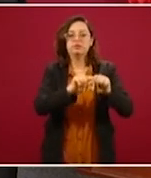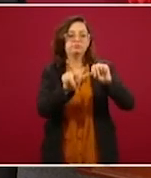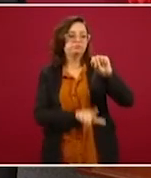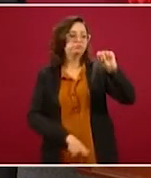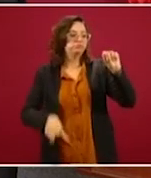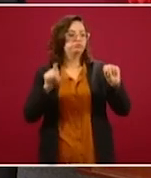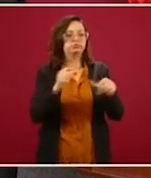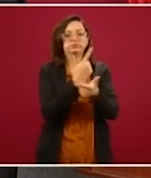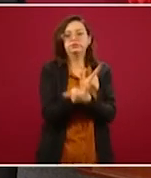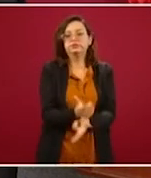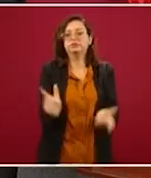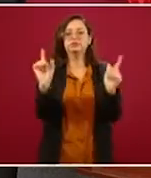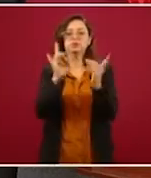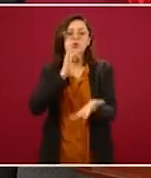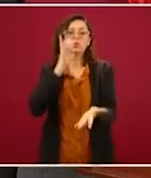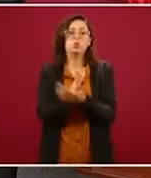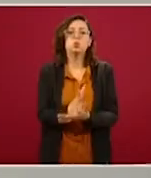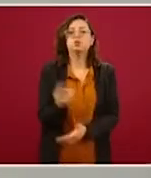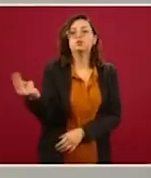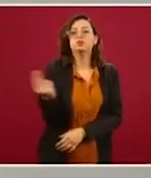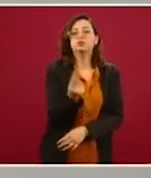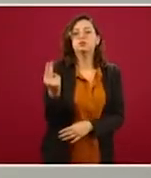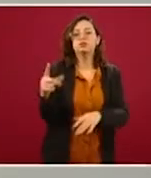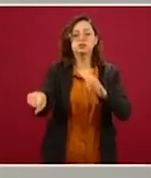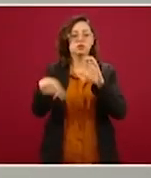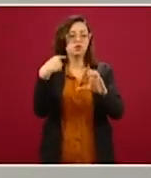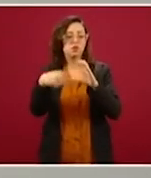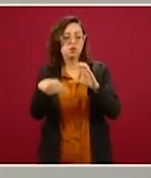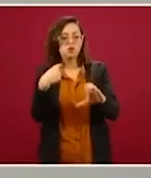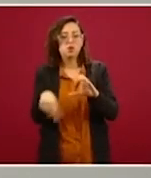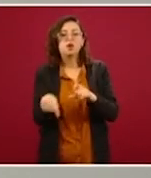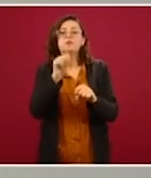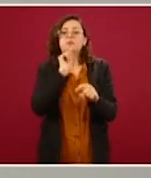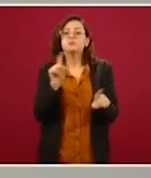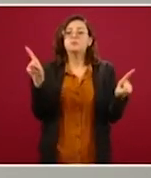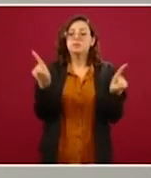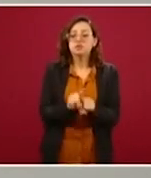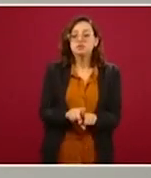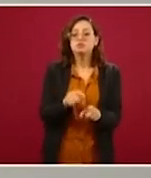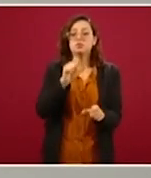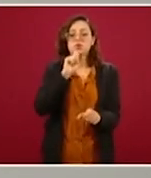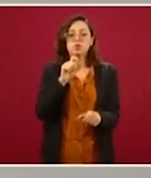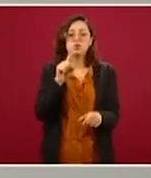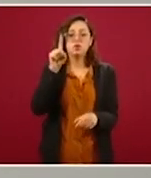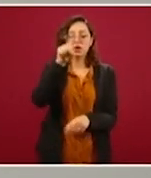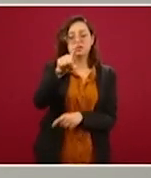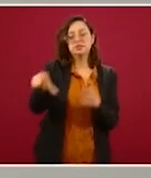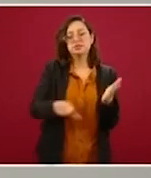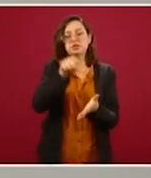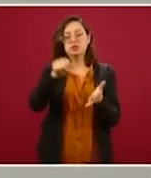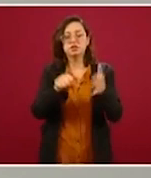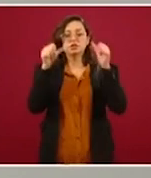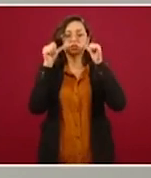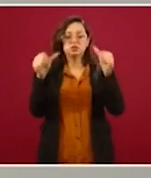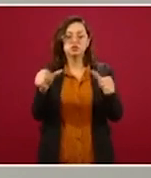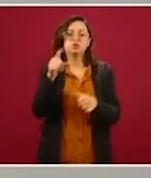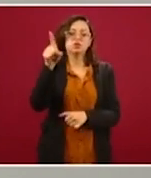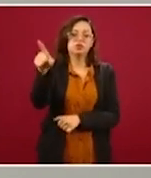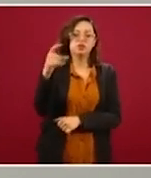país, nada más teniendo un correo electrónico. Lo pueden hacer en nuestro centro de atención a usuarios en Insurgente Sur, que